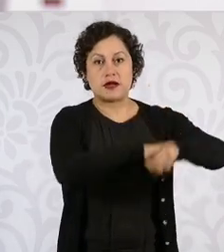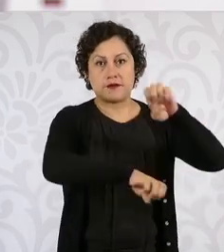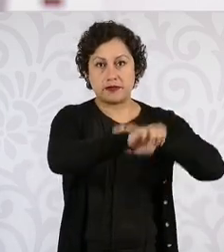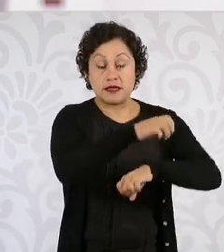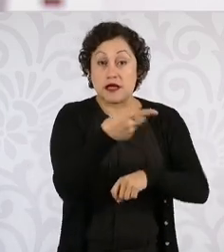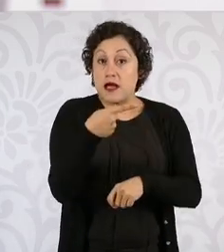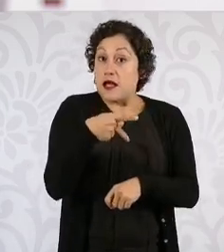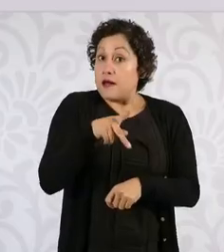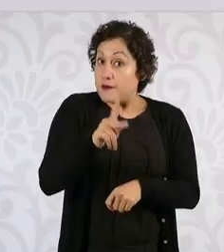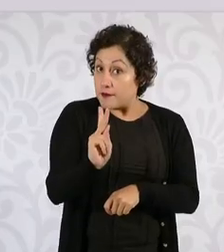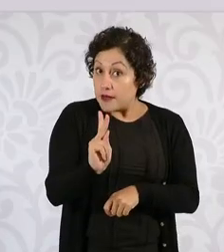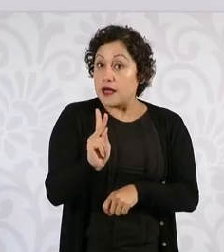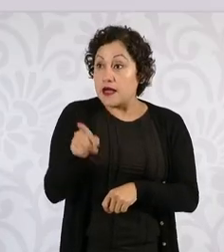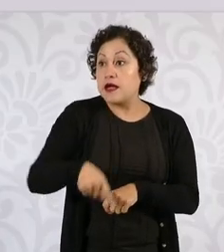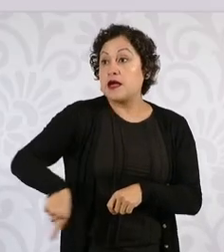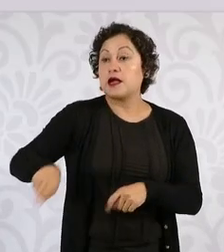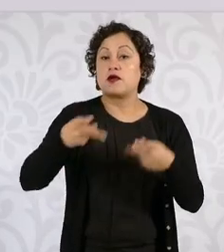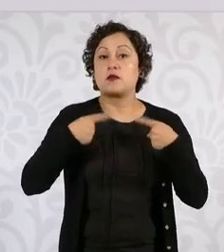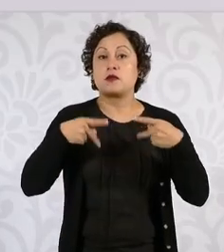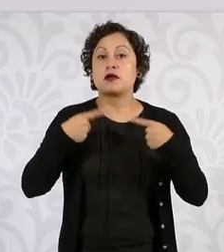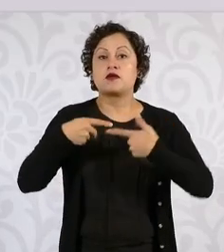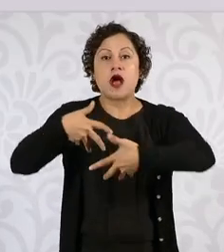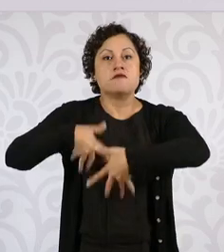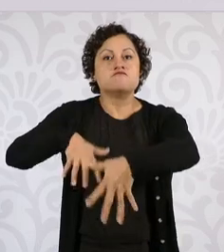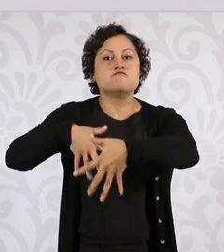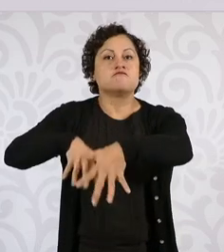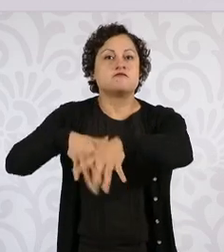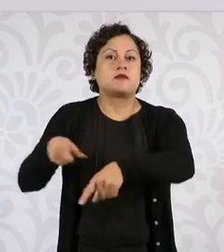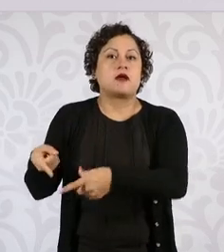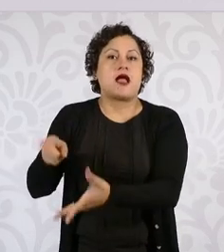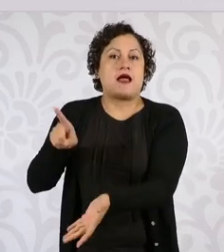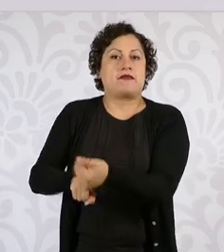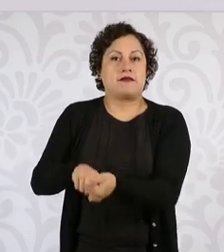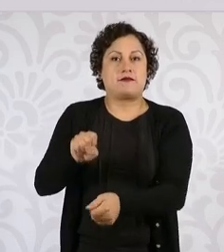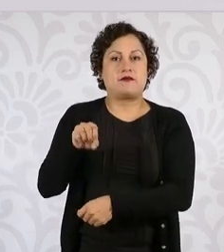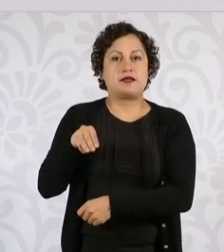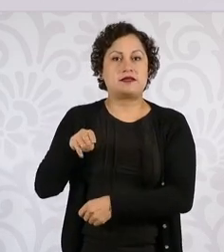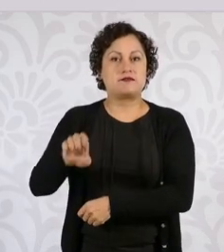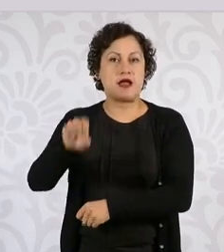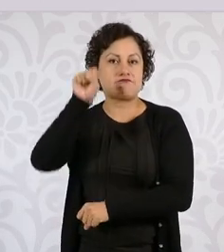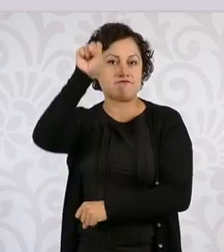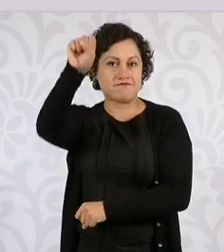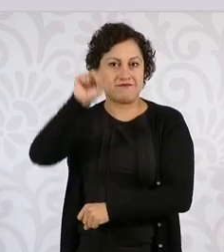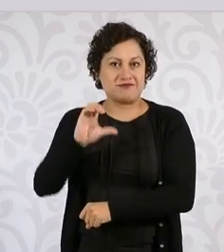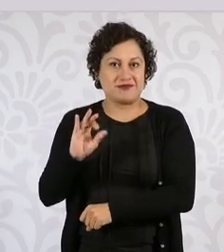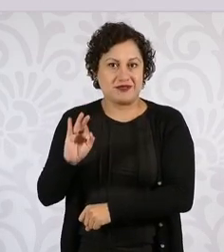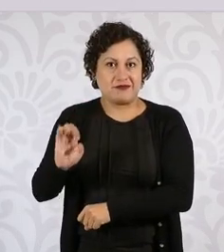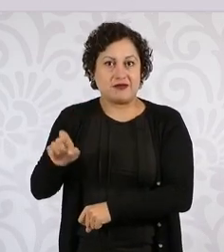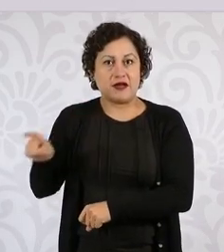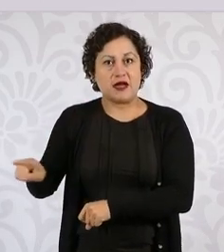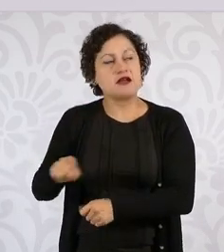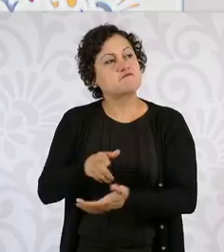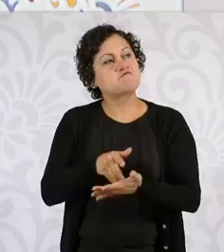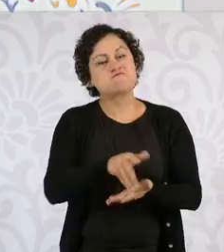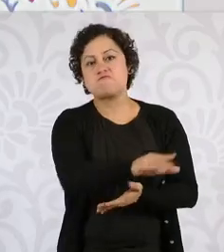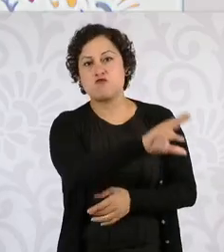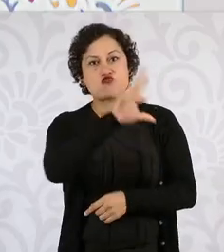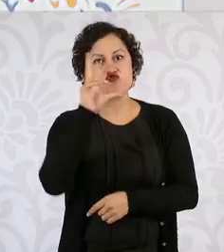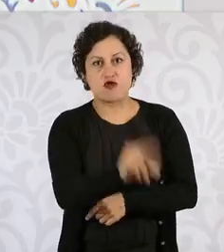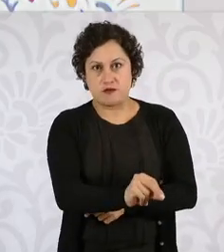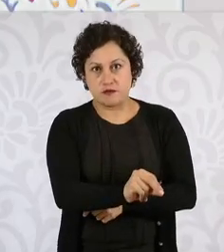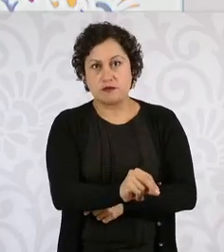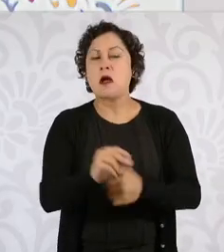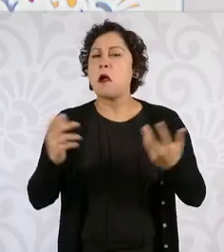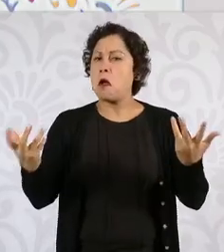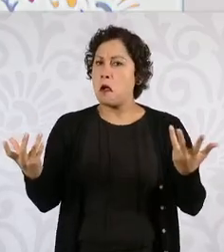entonces, las que por cierto participó de manera muy importante el ESME, evitan esa privatización. En el